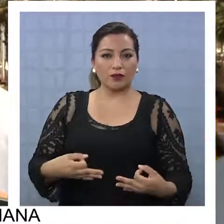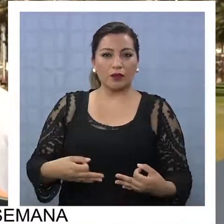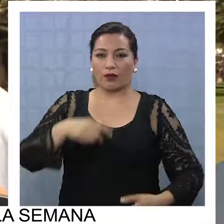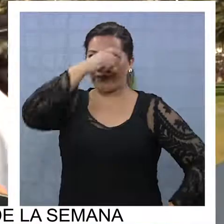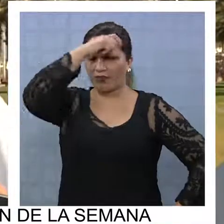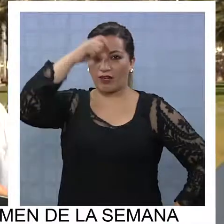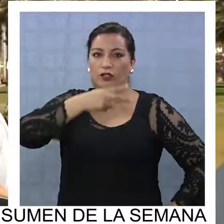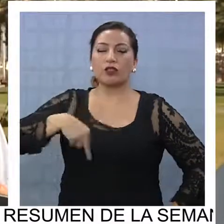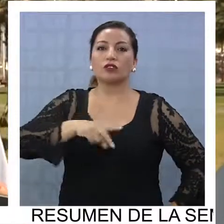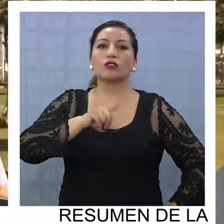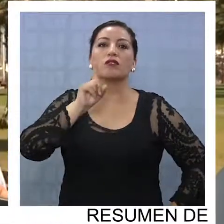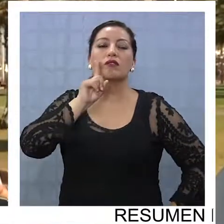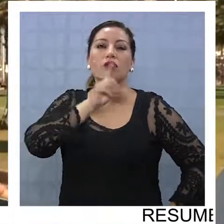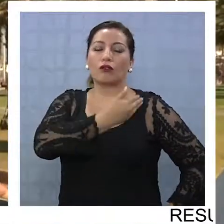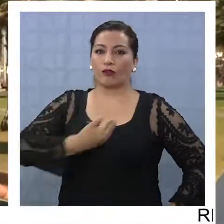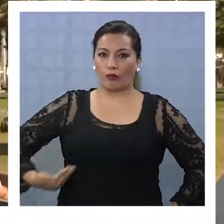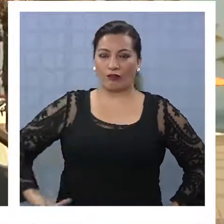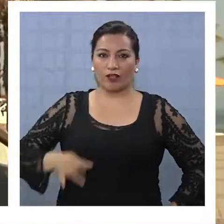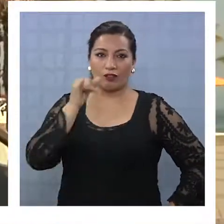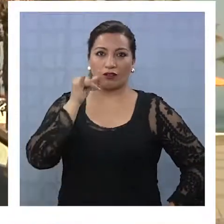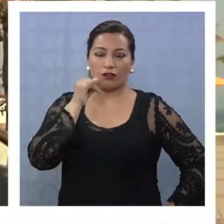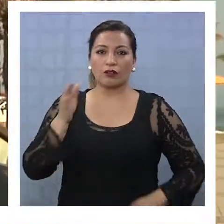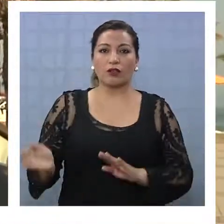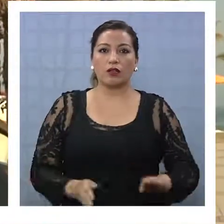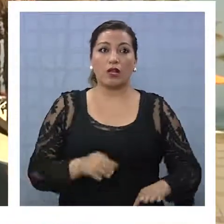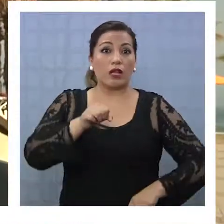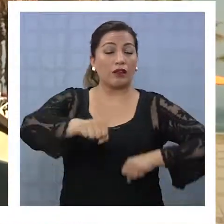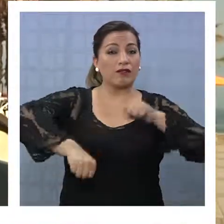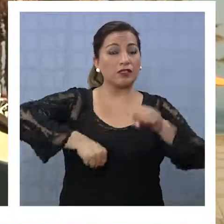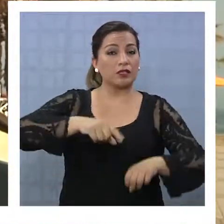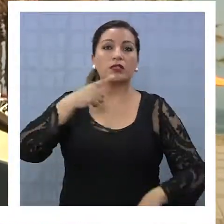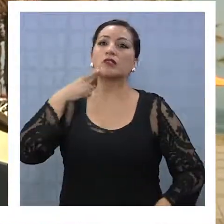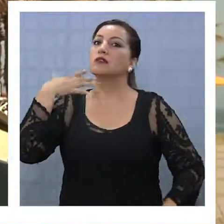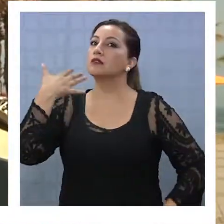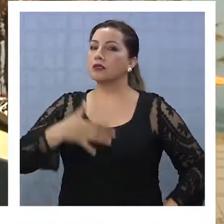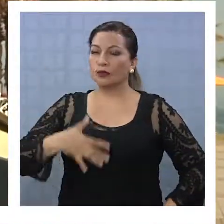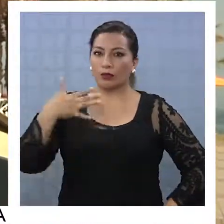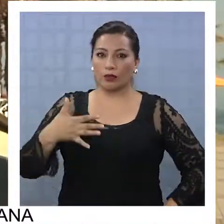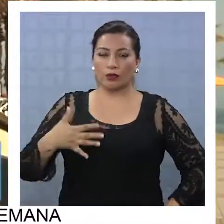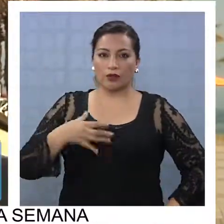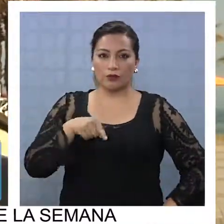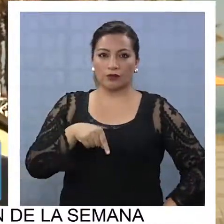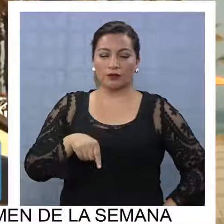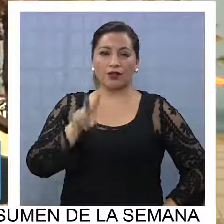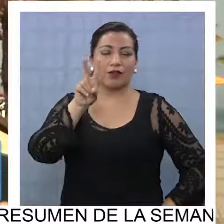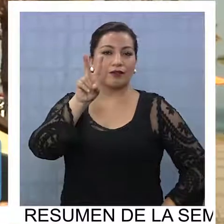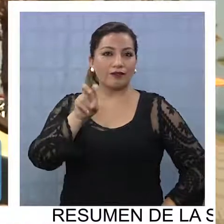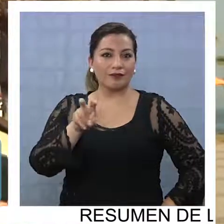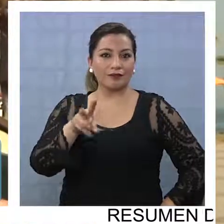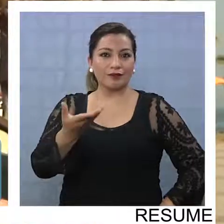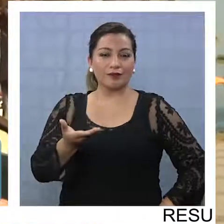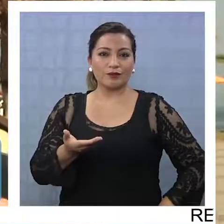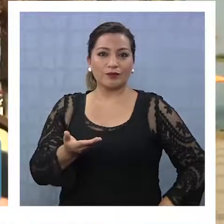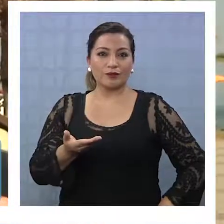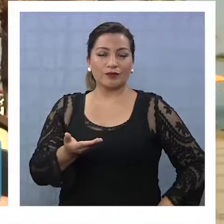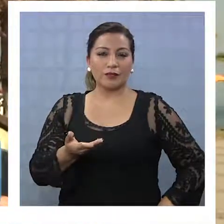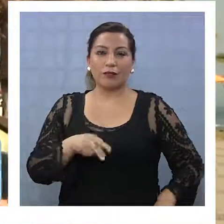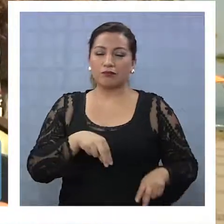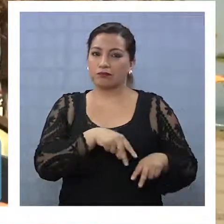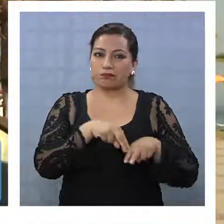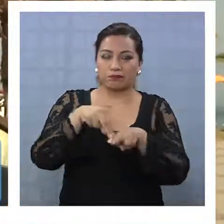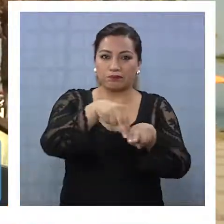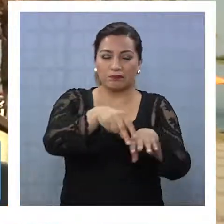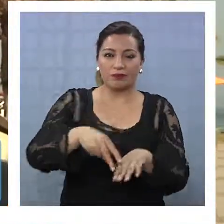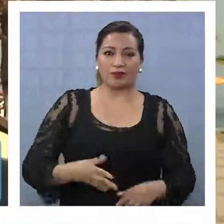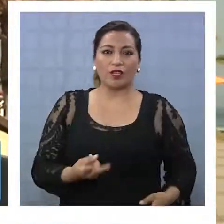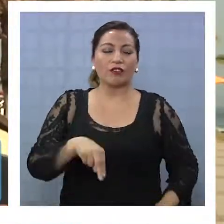seguridad de verano que tenemos como gobierno regional. Las bicicletas son un medio de transporte importante dentro de nuestros modos